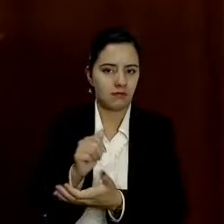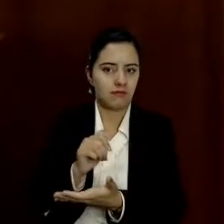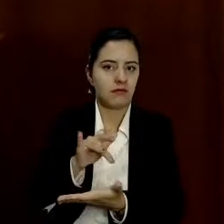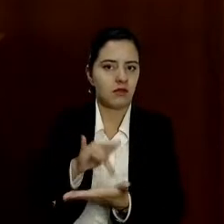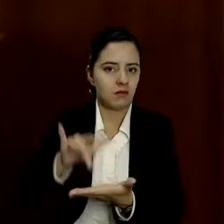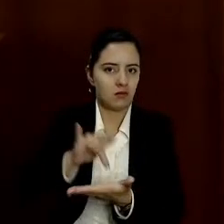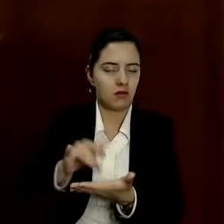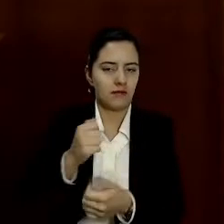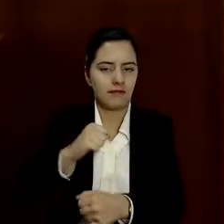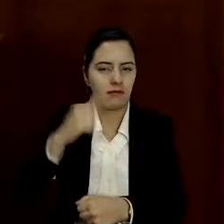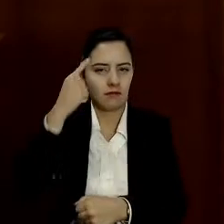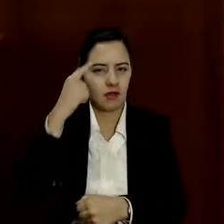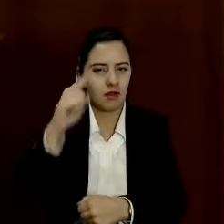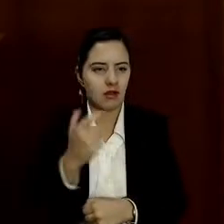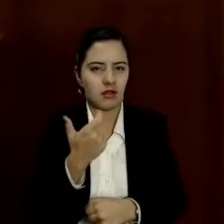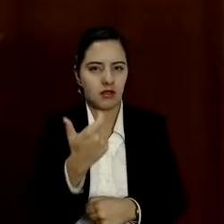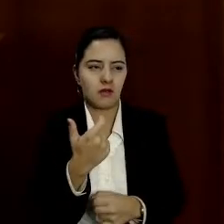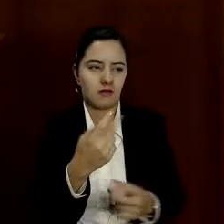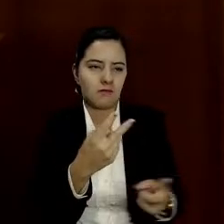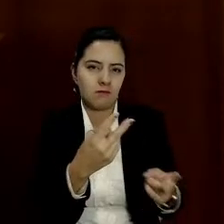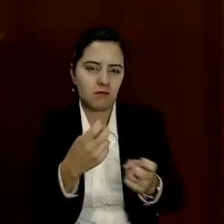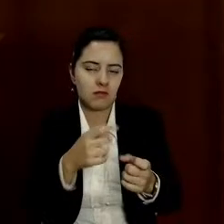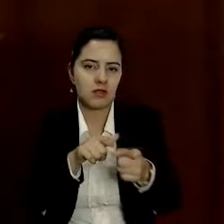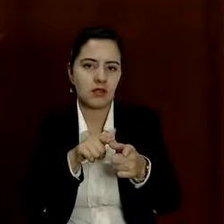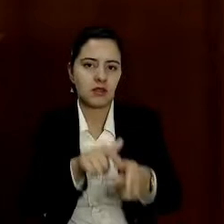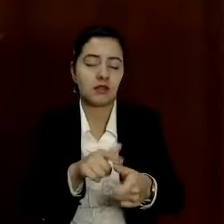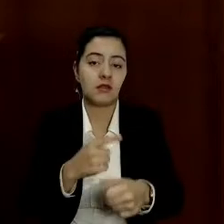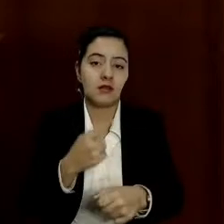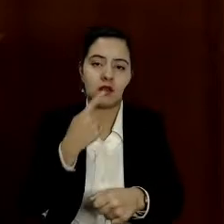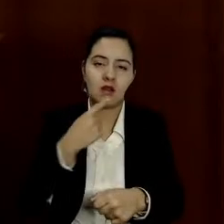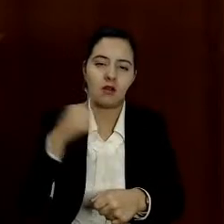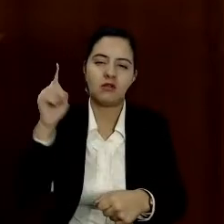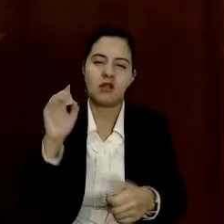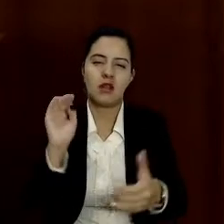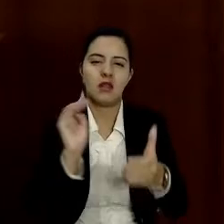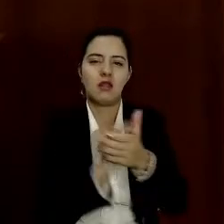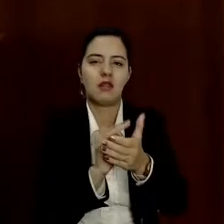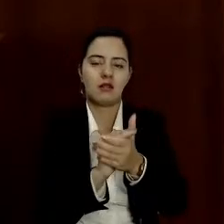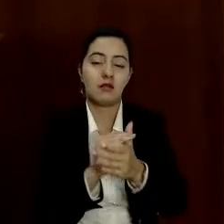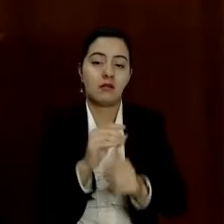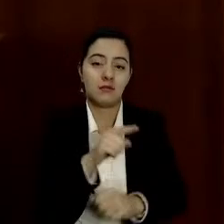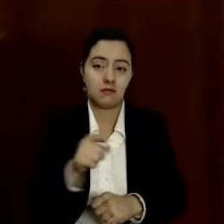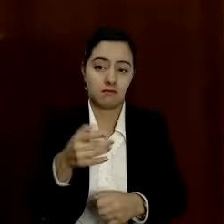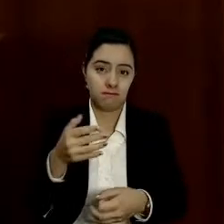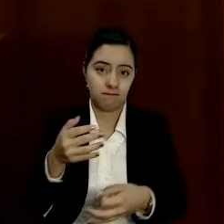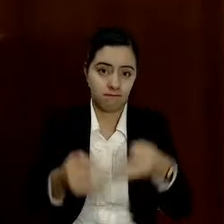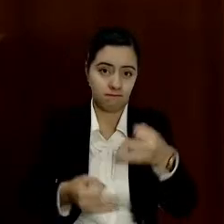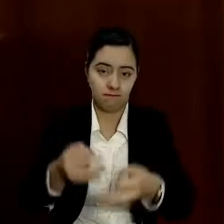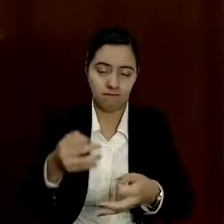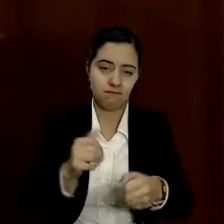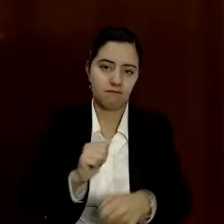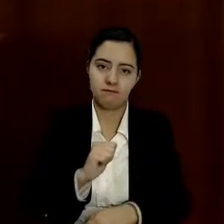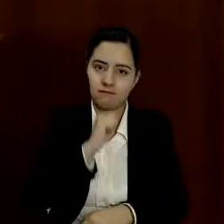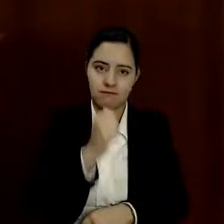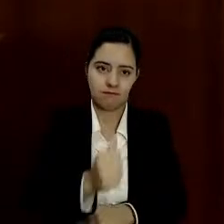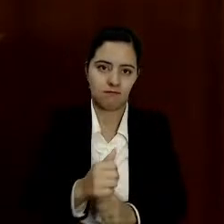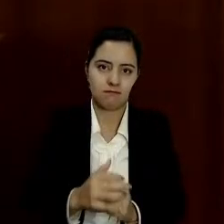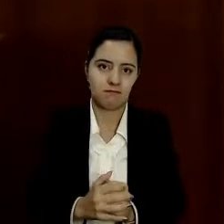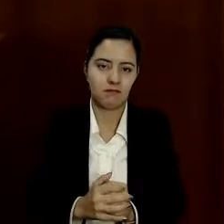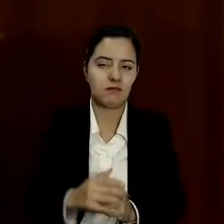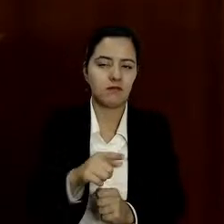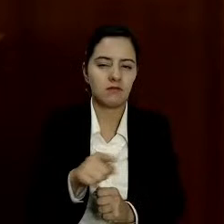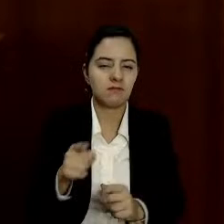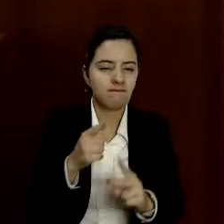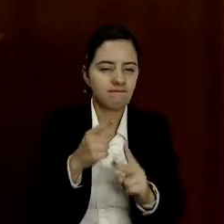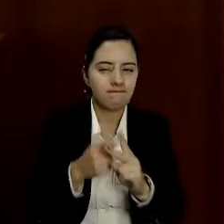denuncias y ocultarlas, evitando así que llegara a la justicia. Los cálculos más conservadores nos